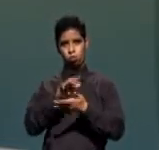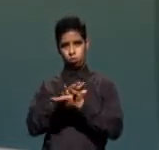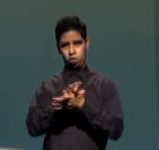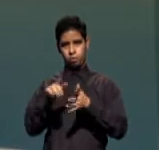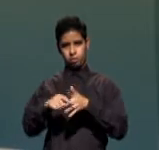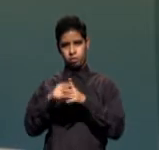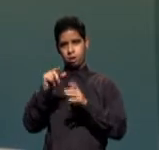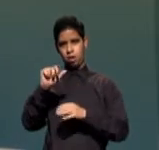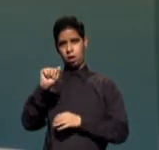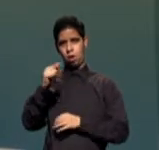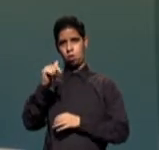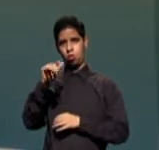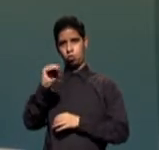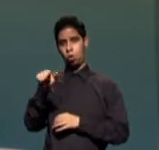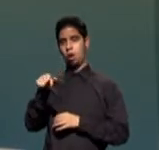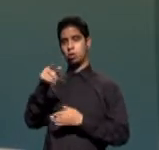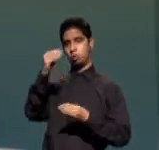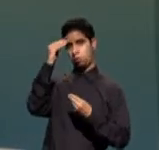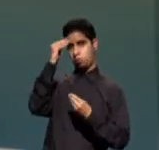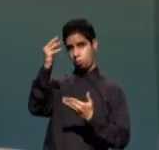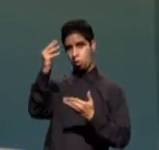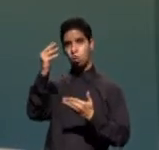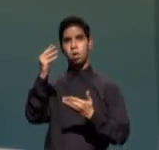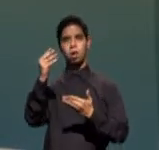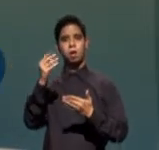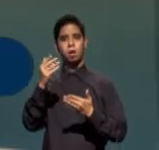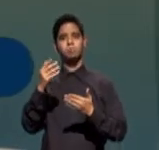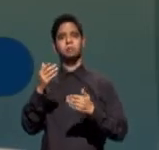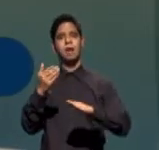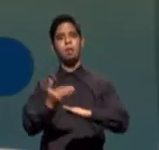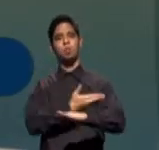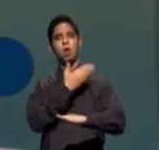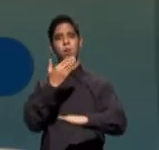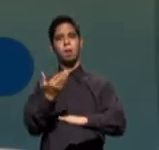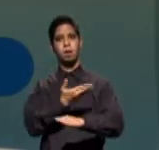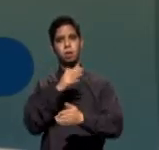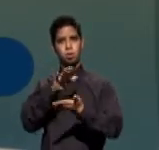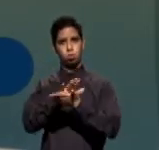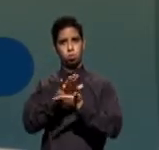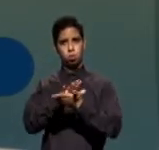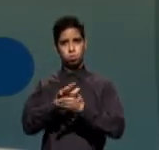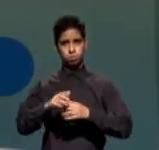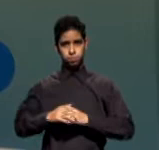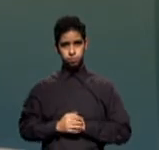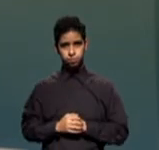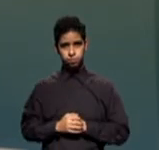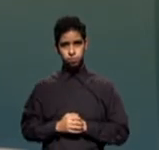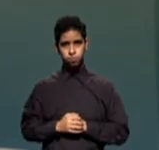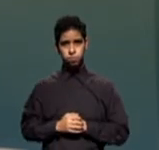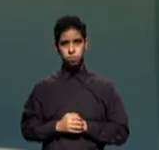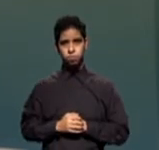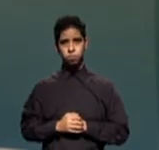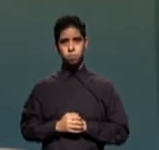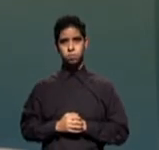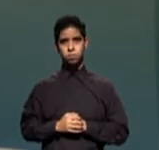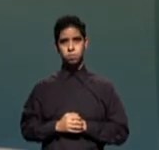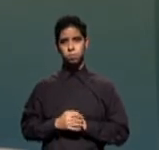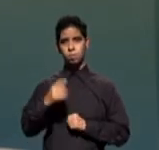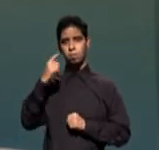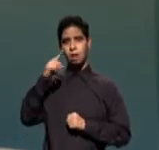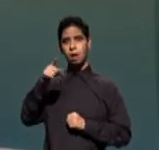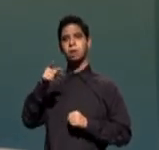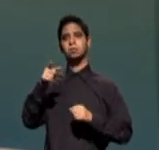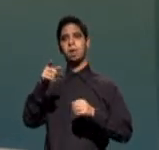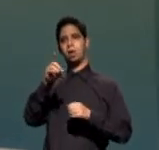anunció el inicio del programa Renueva tu Escuela. Desde allí el gobernador envió un mensaje a la ONU en torno a la